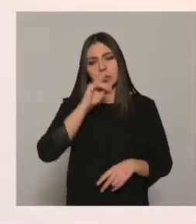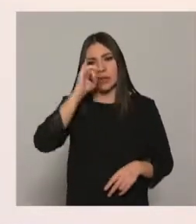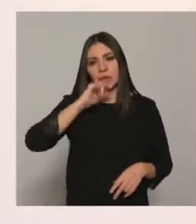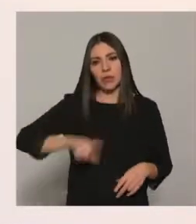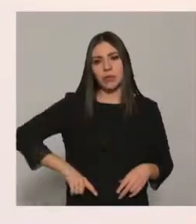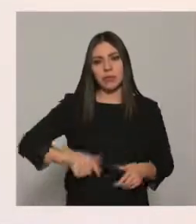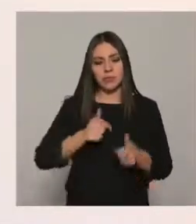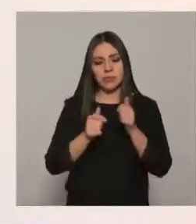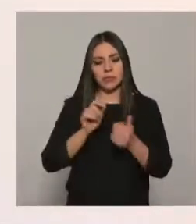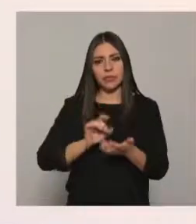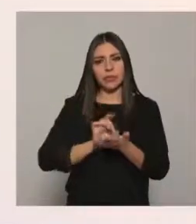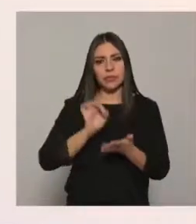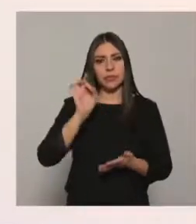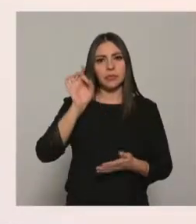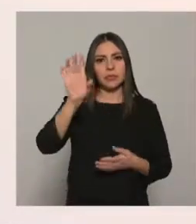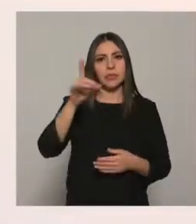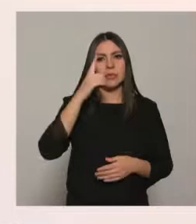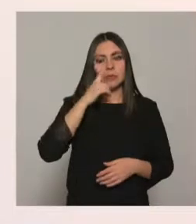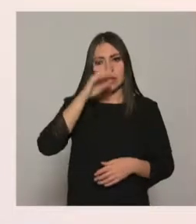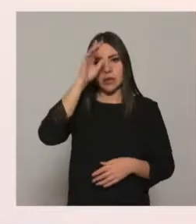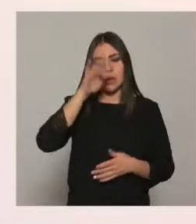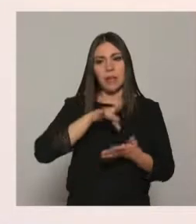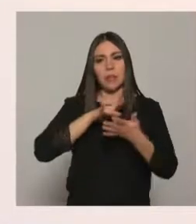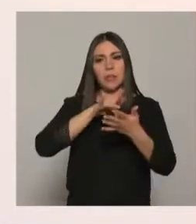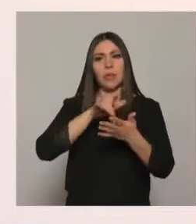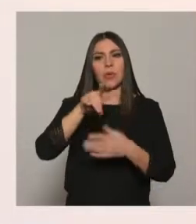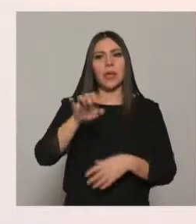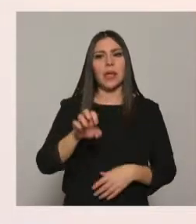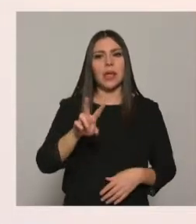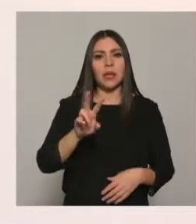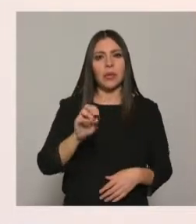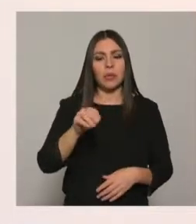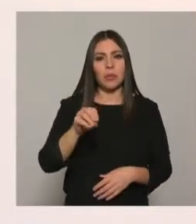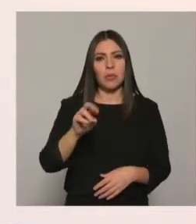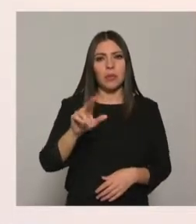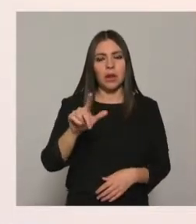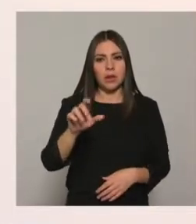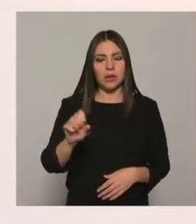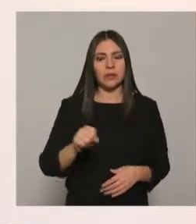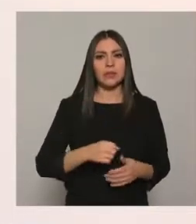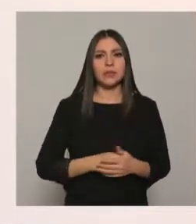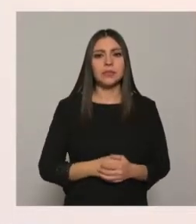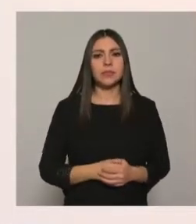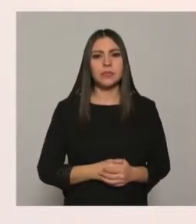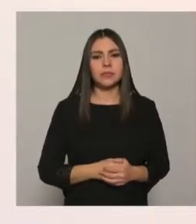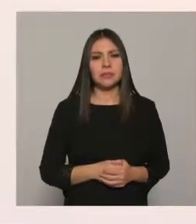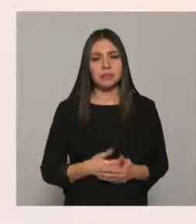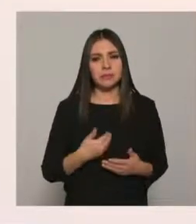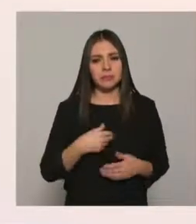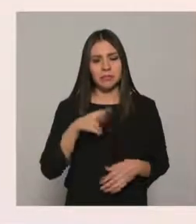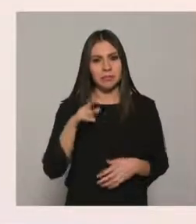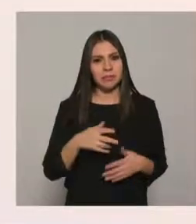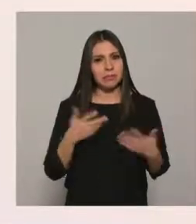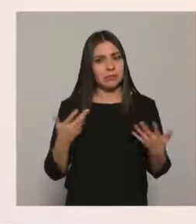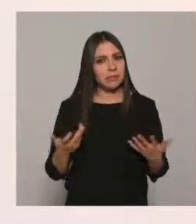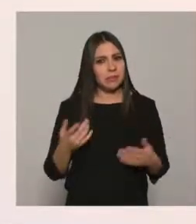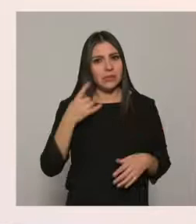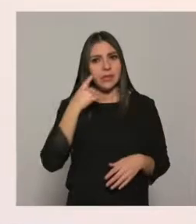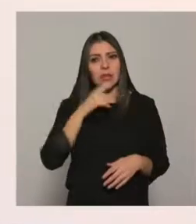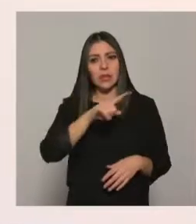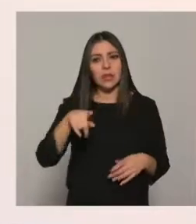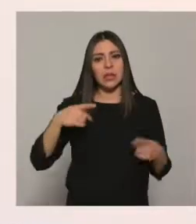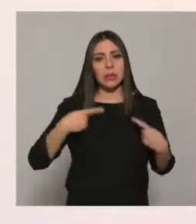en solidaridad con Evo Morales. A mí me llamó mucho la atención que decía que los pueblos pueden decidir la